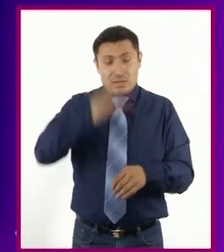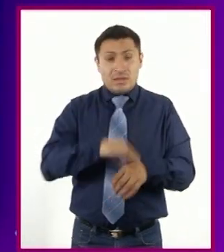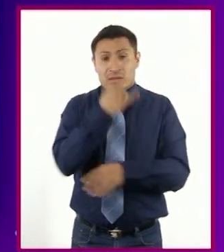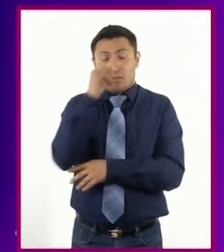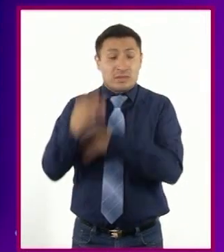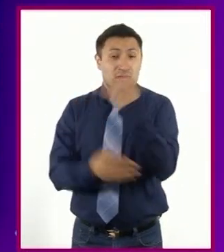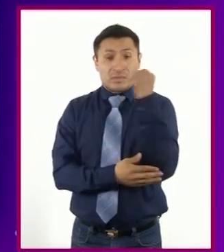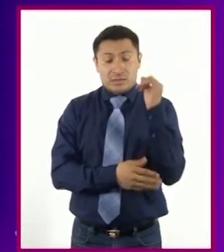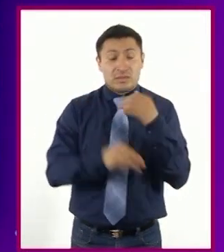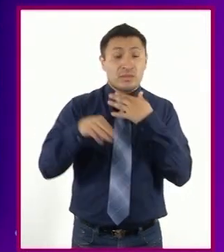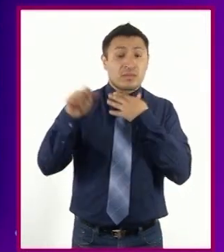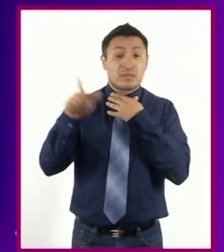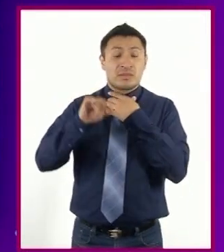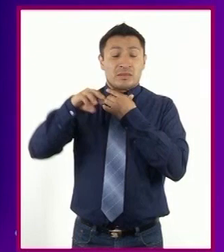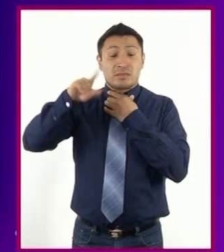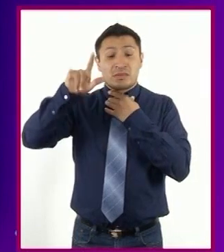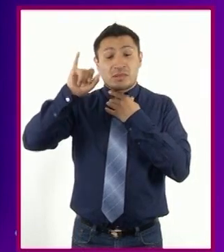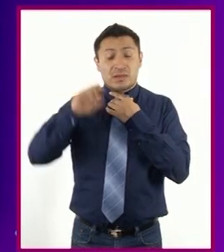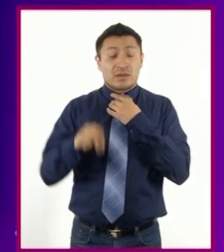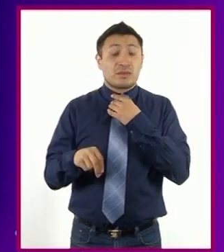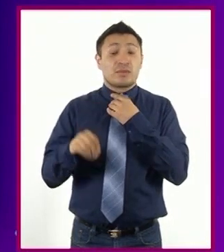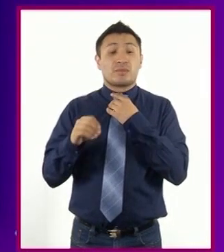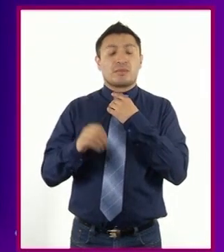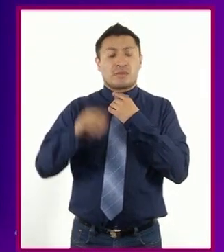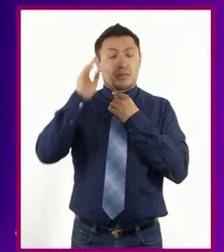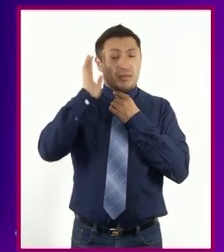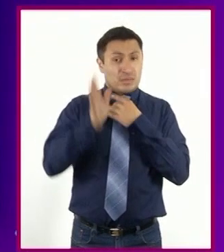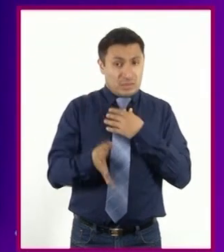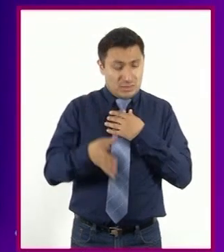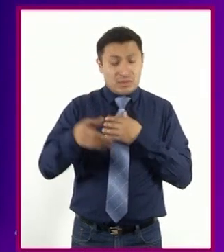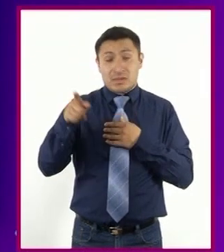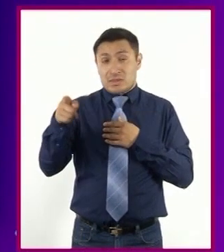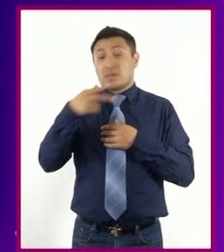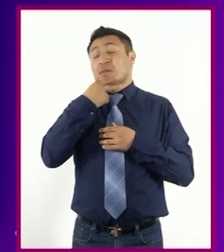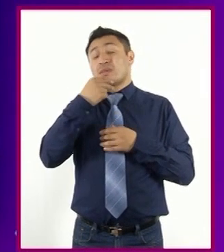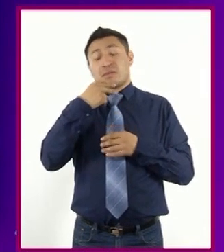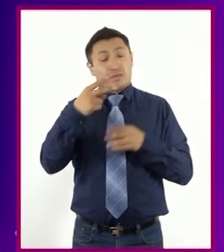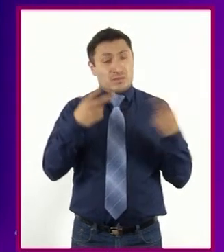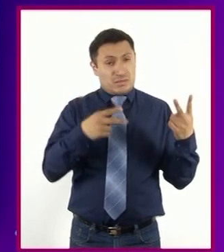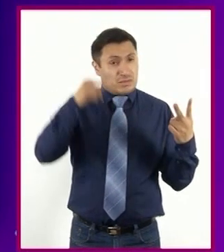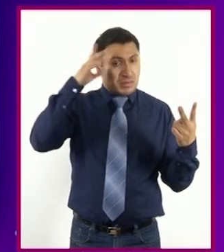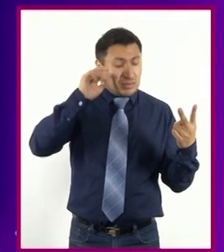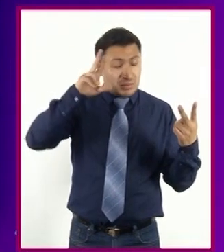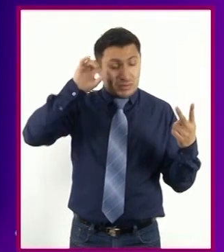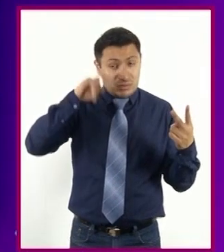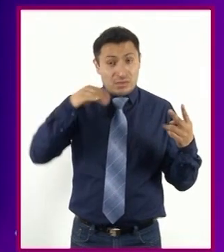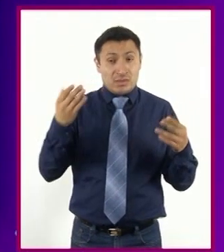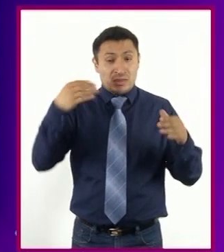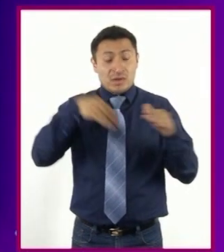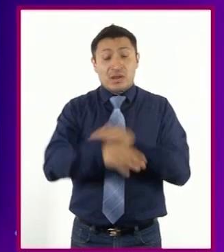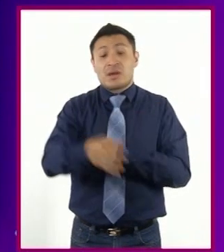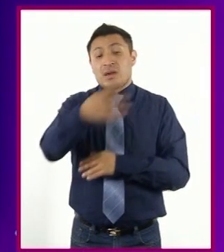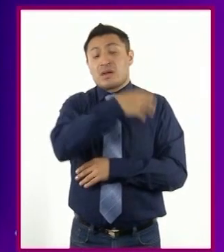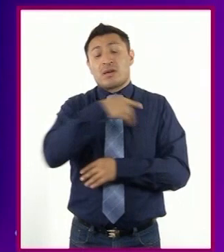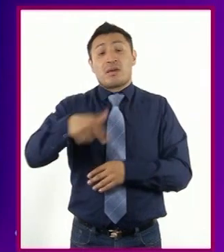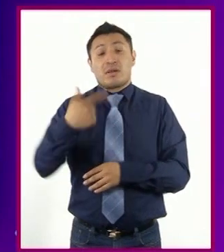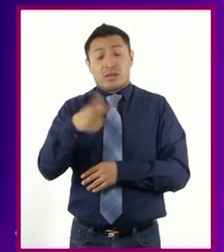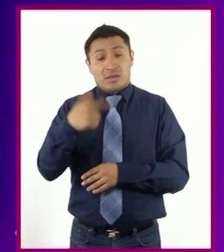de Maximiliano. Una vez que Maximiliano y Carlota entran a la capital el 12 de junio